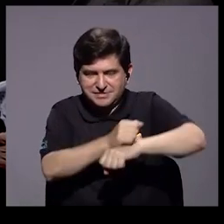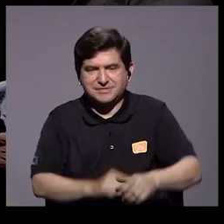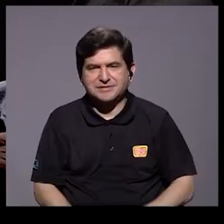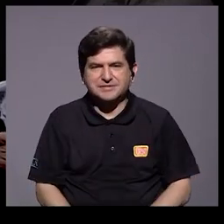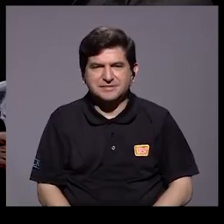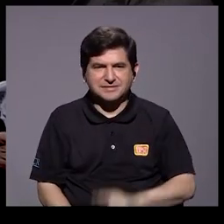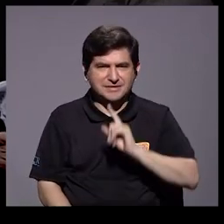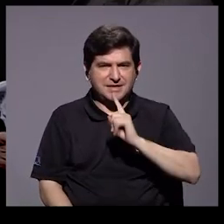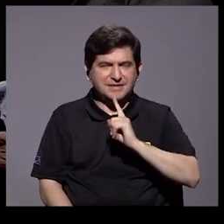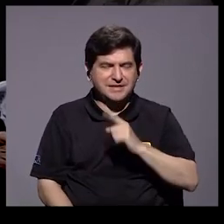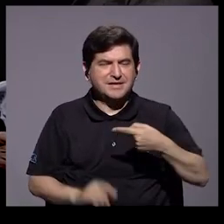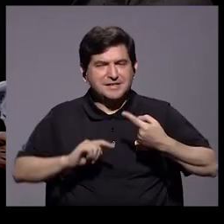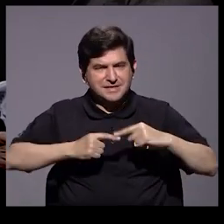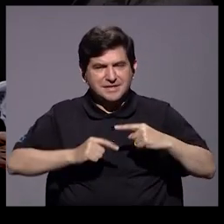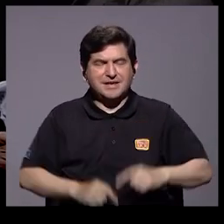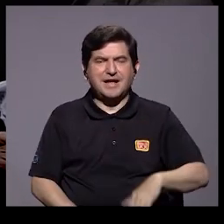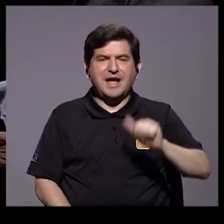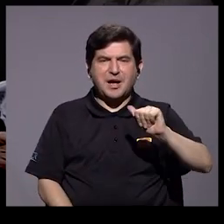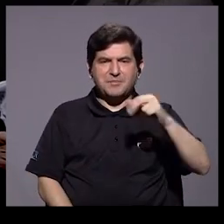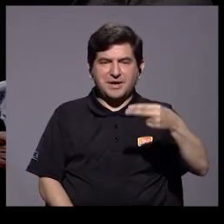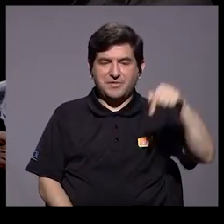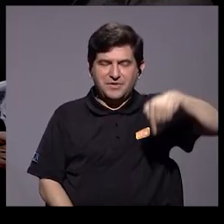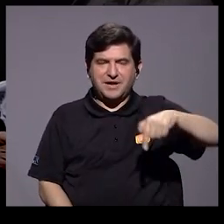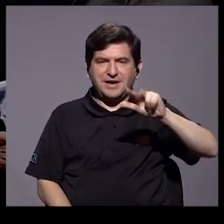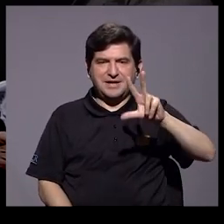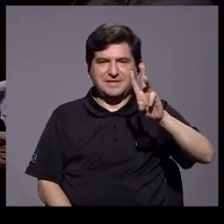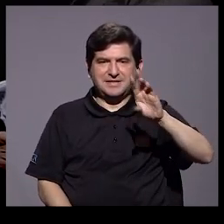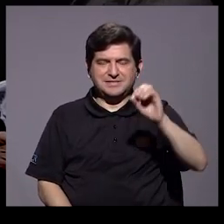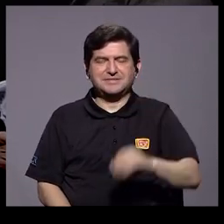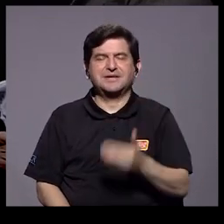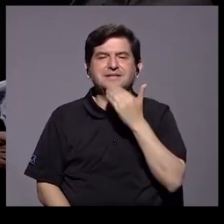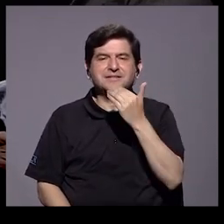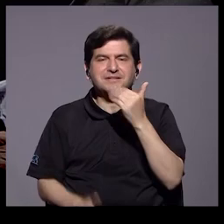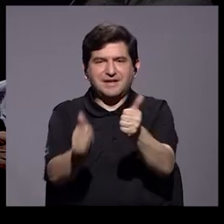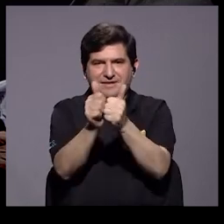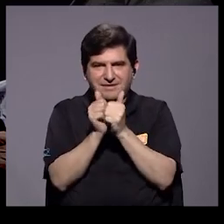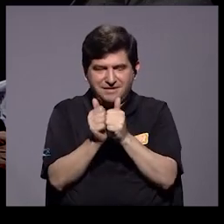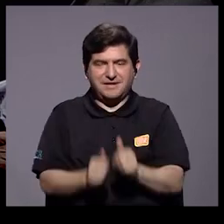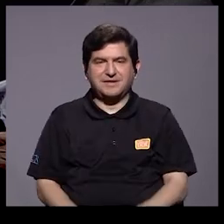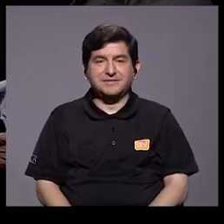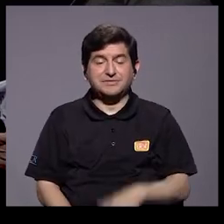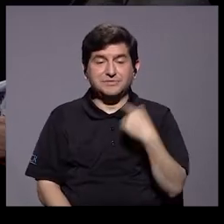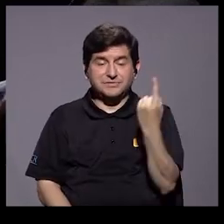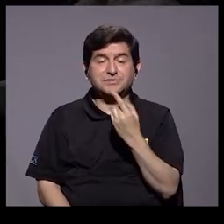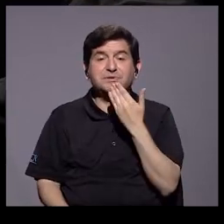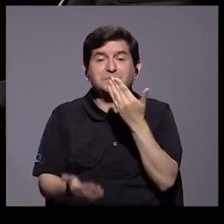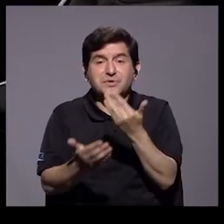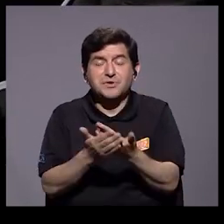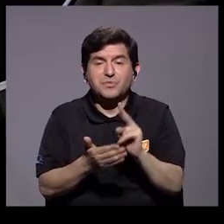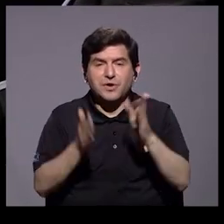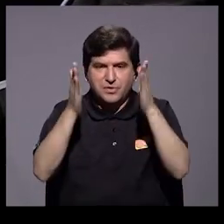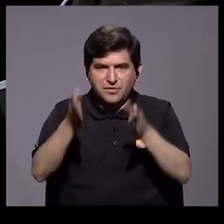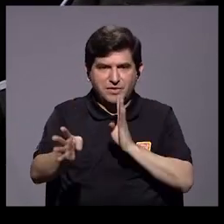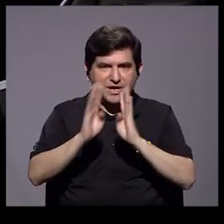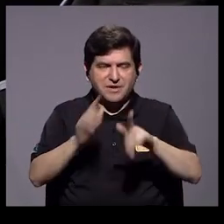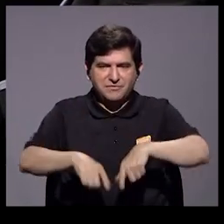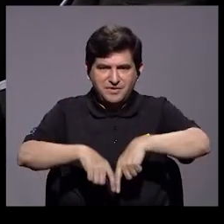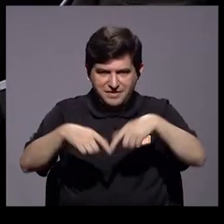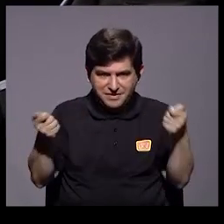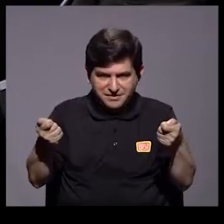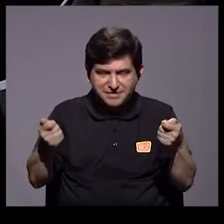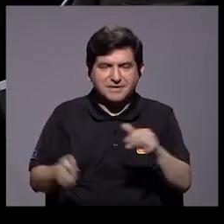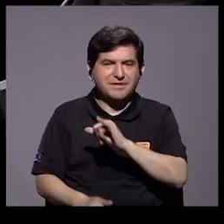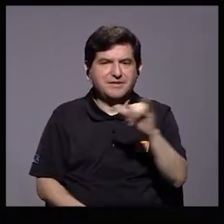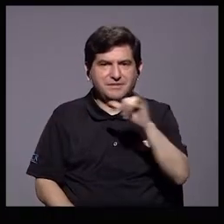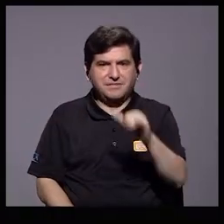declaraciones de hoy de algo acá entre 60 muchas gracias por estar con nosotros siempre es bueno con un colega hablar de periodismo y sobre todo